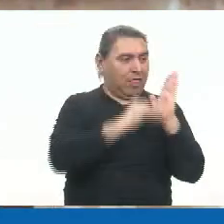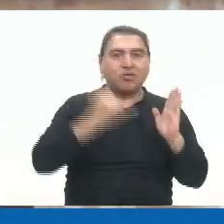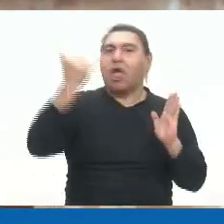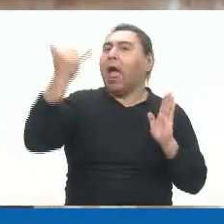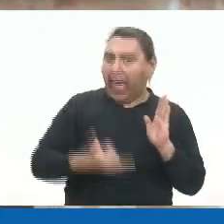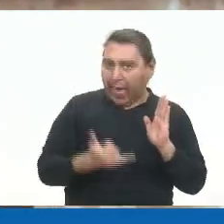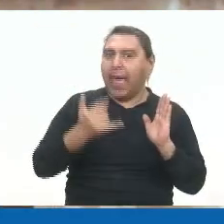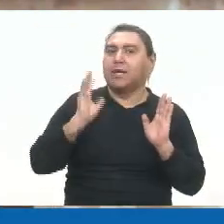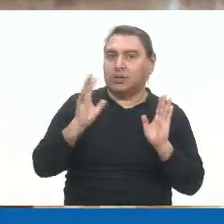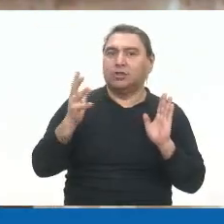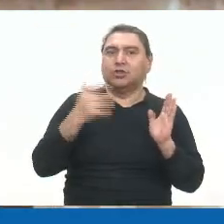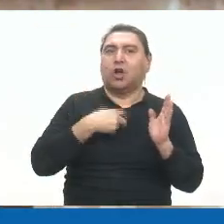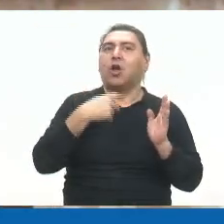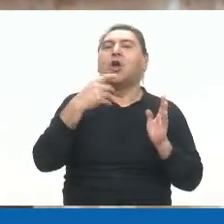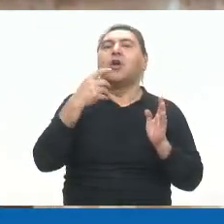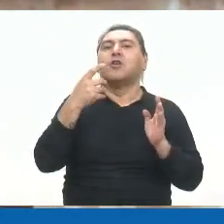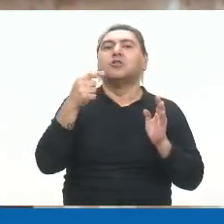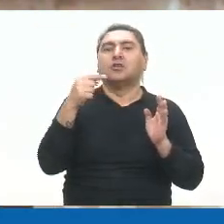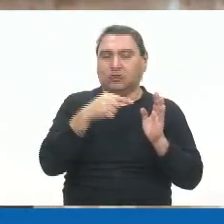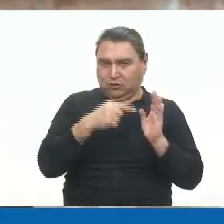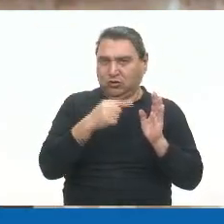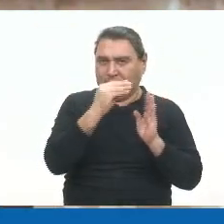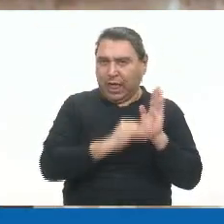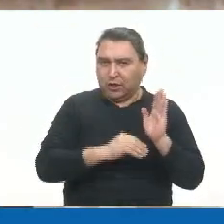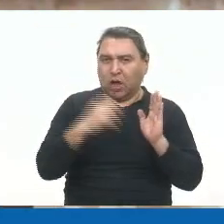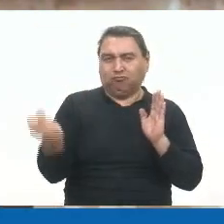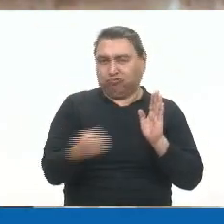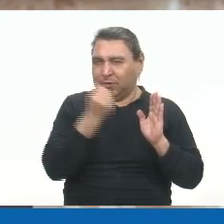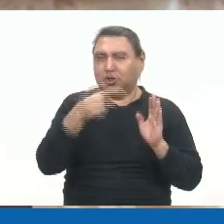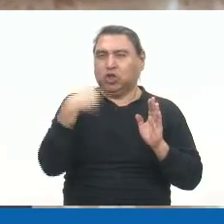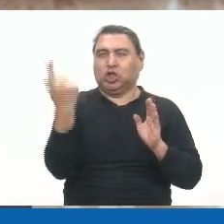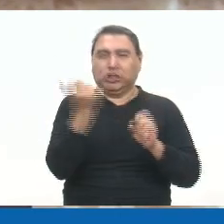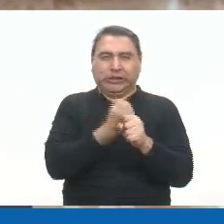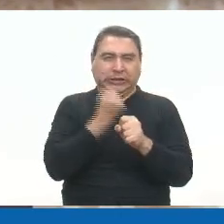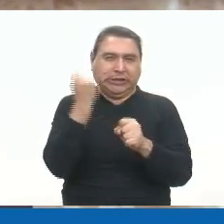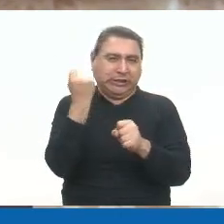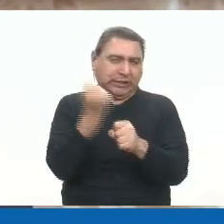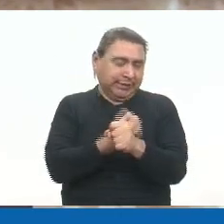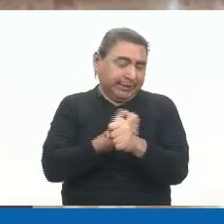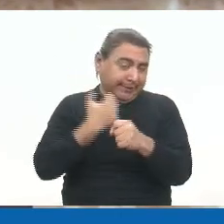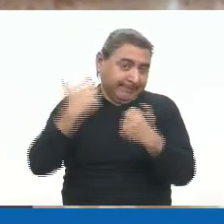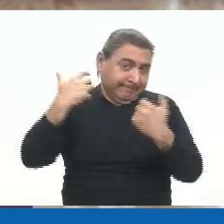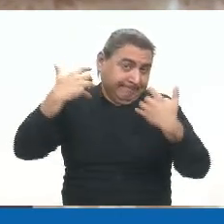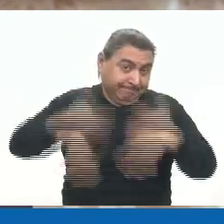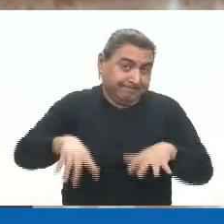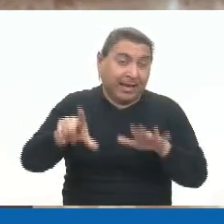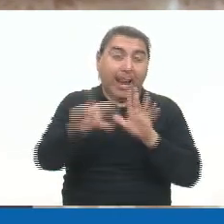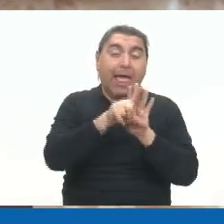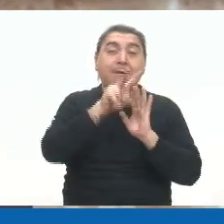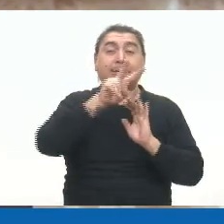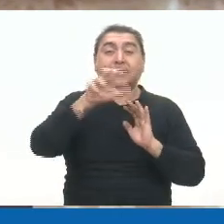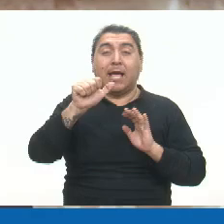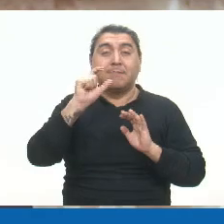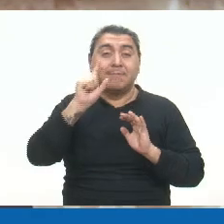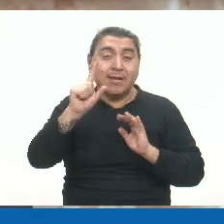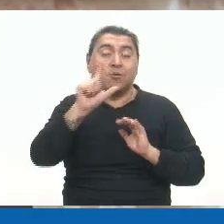que me parece que son fundamentales y que nosotros los hemos trabajado mucho en la ley